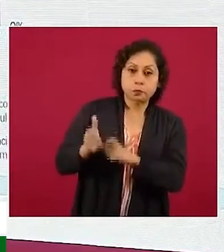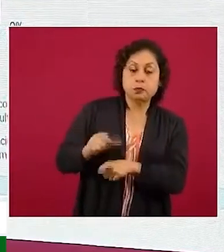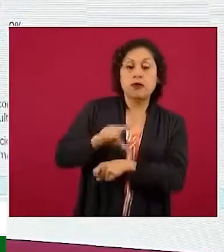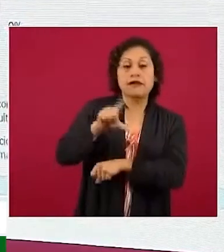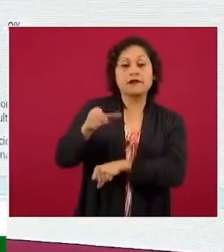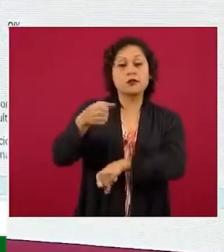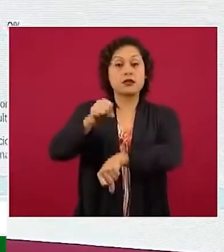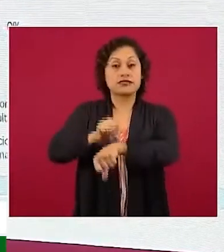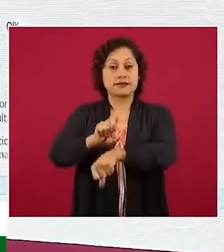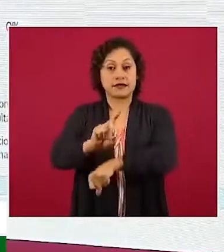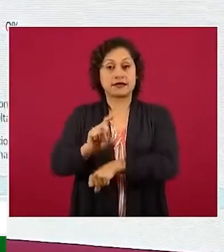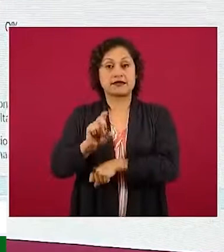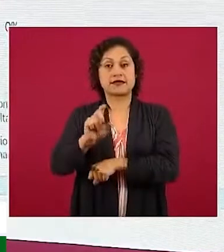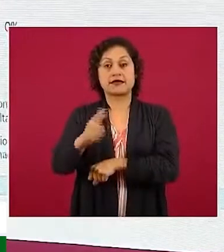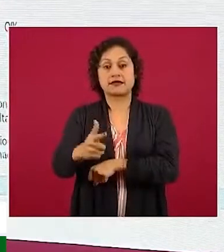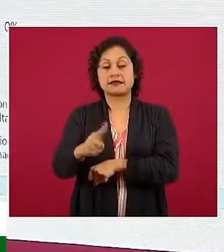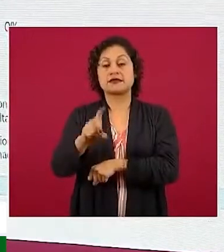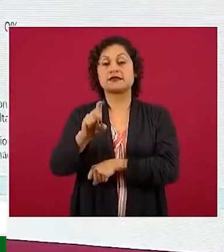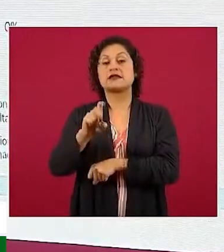el acumulado llegó a